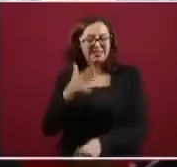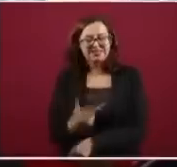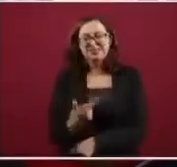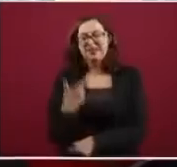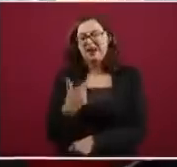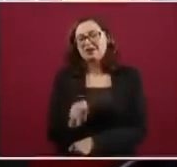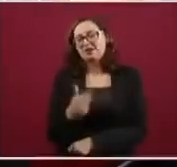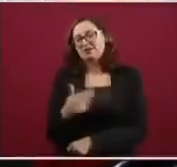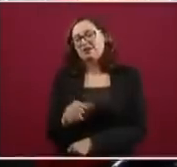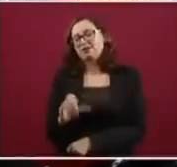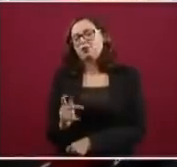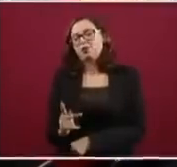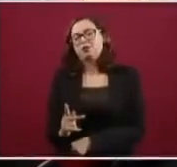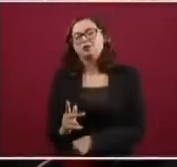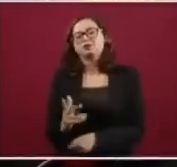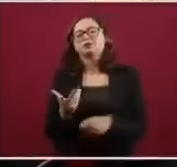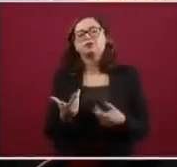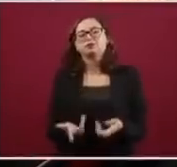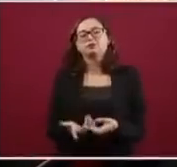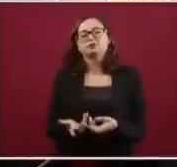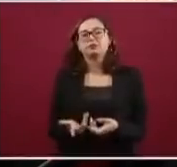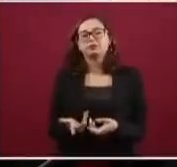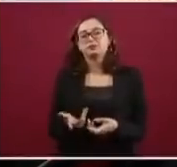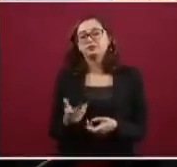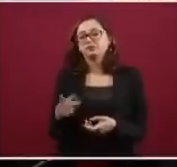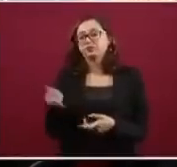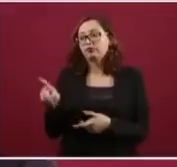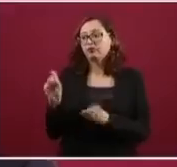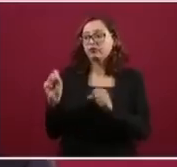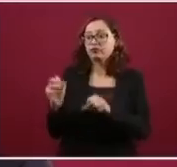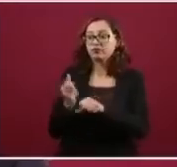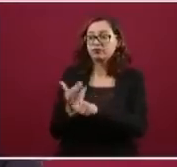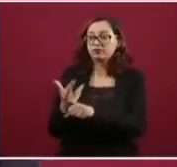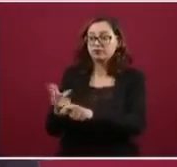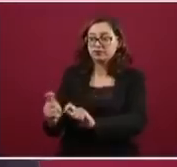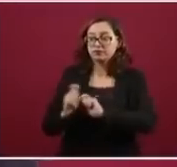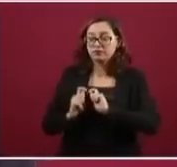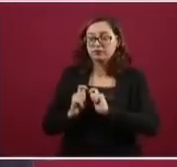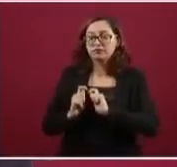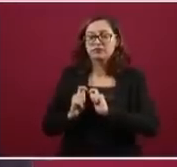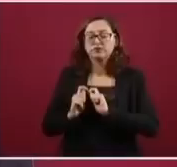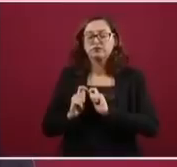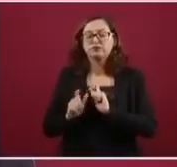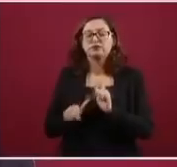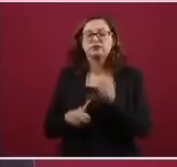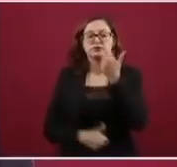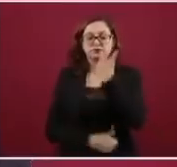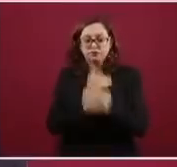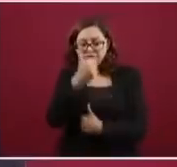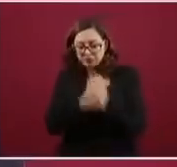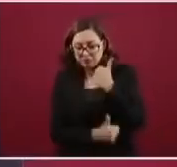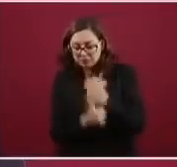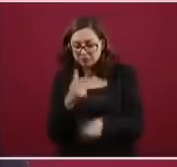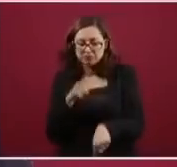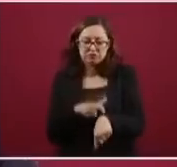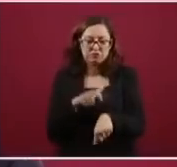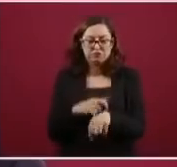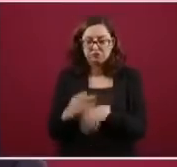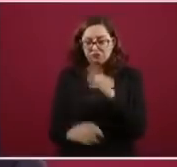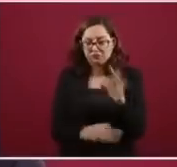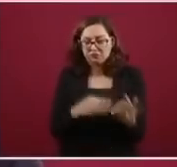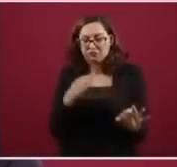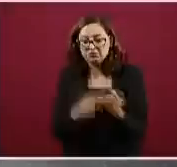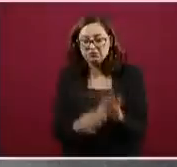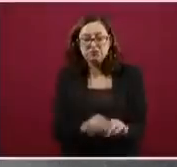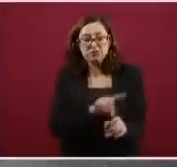asegurarme dado que dado que la opción es mayor ya me reporta asegurarme que las licitaciones salen a tiempo y que hay una progresión